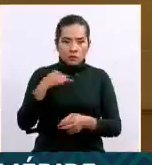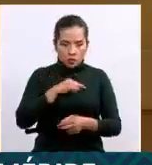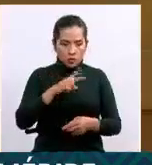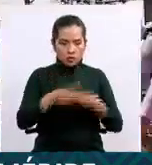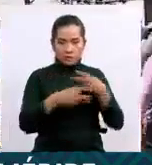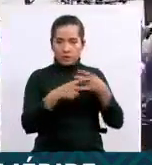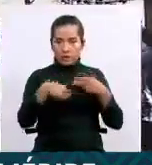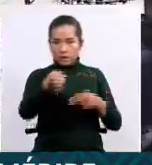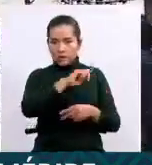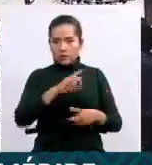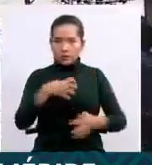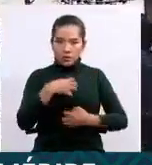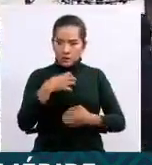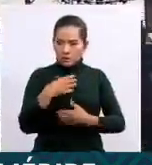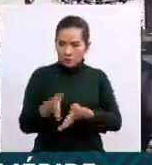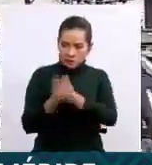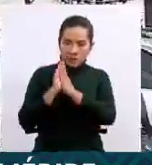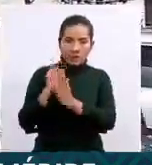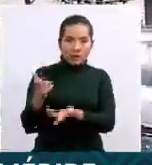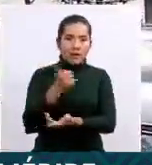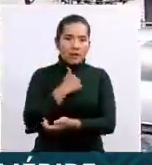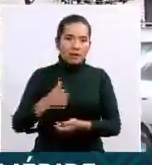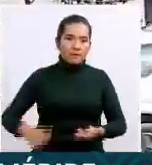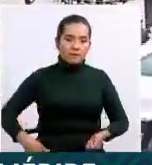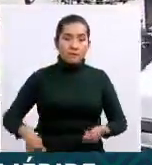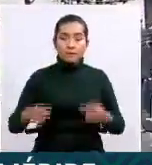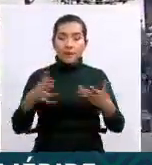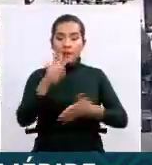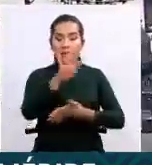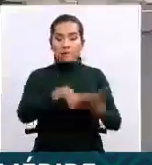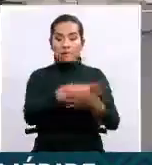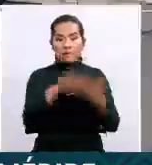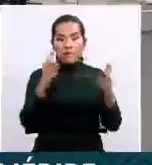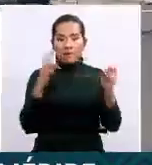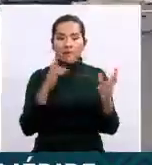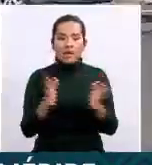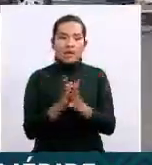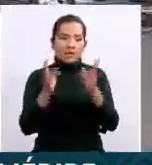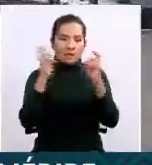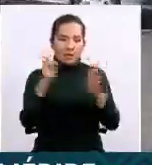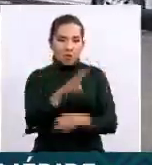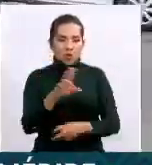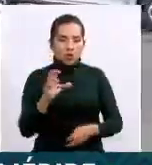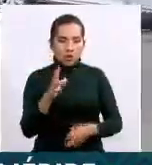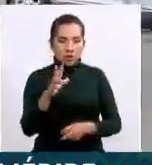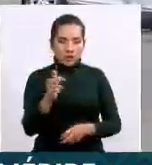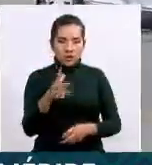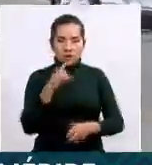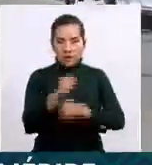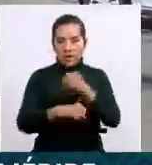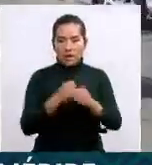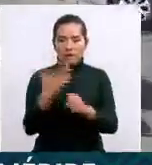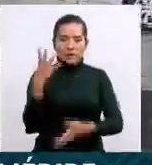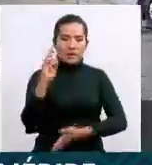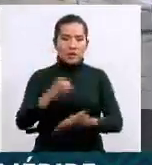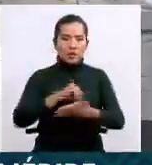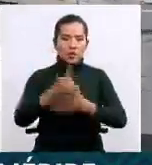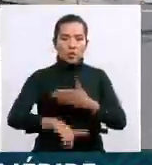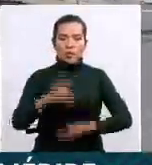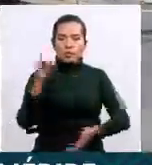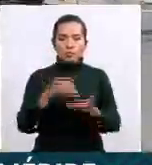al alcalde. La agenda de celebración por los 213 años de la gesta libertaria del 16 de julio de